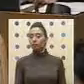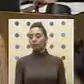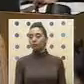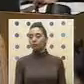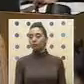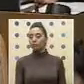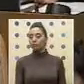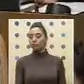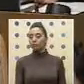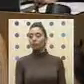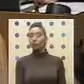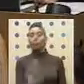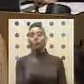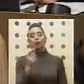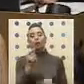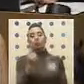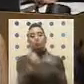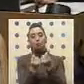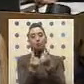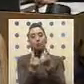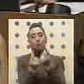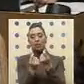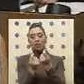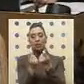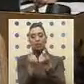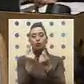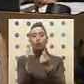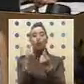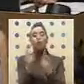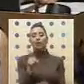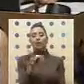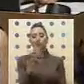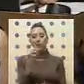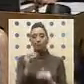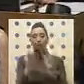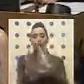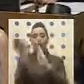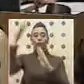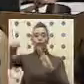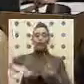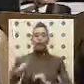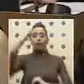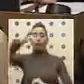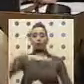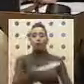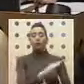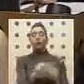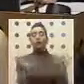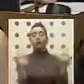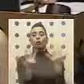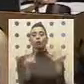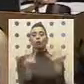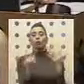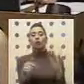La volatilidad estándar de los precios durante la operación del CIPCO fue de 9,9 pesos por